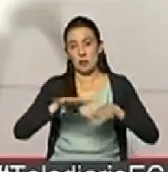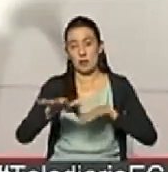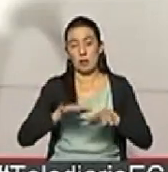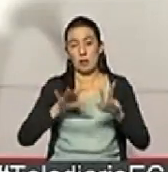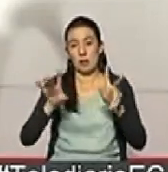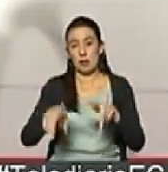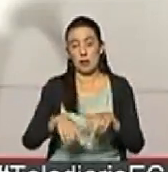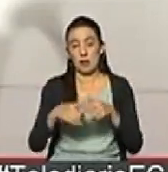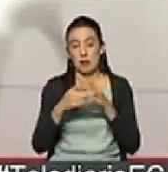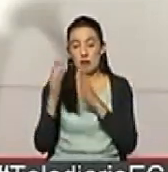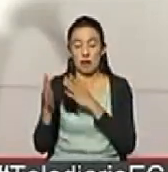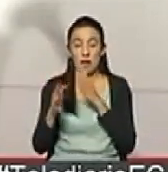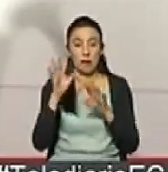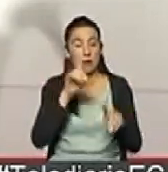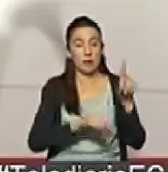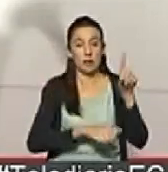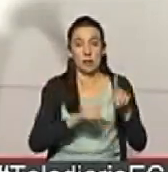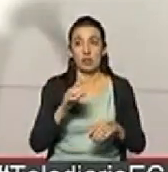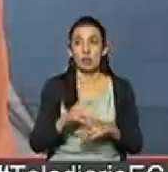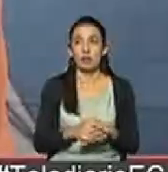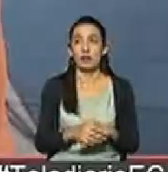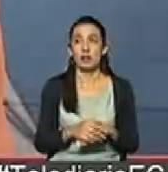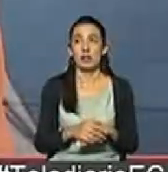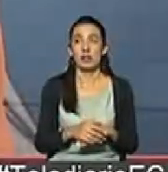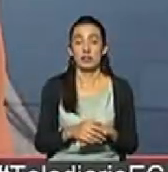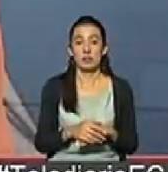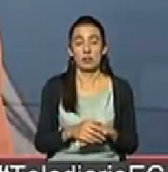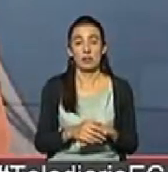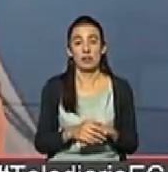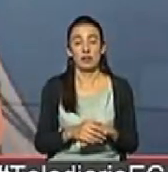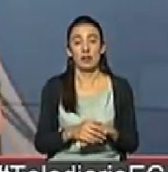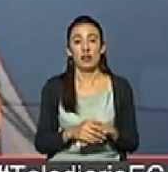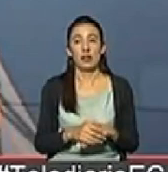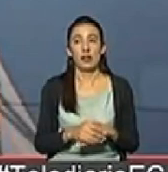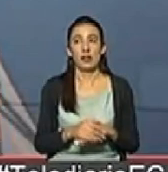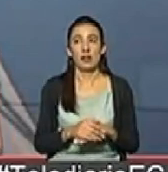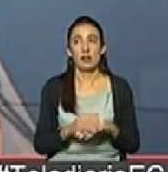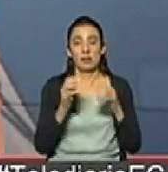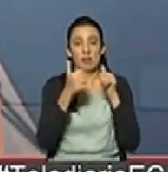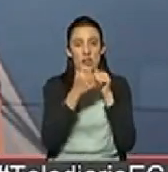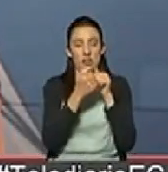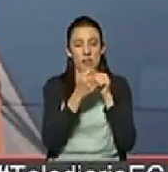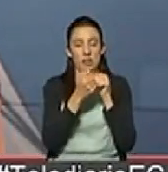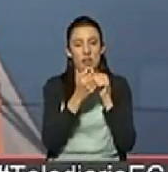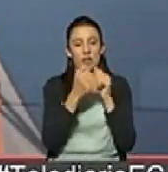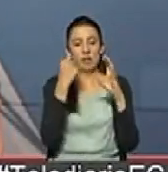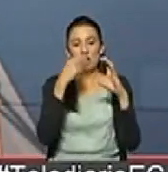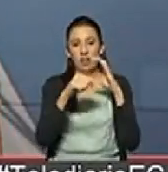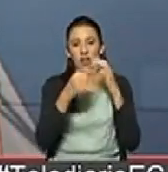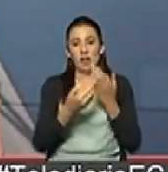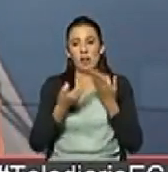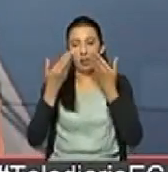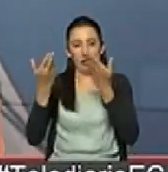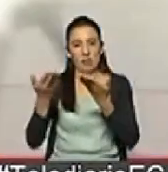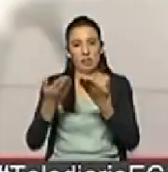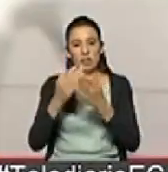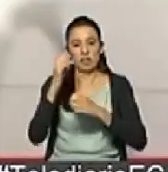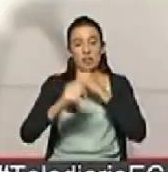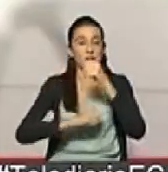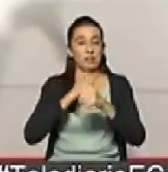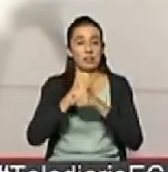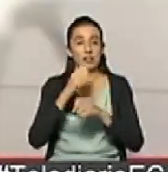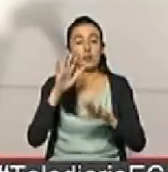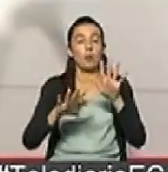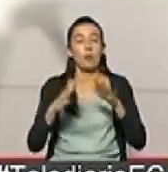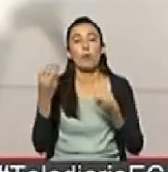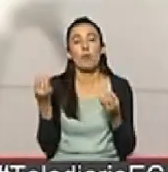de varias materias. ¿A qué edad es prudente darle un dispositivo electrónico a un niño? Podríamos estar